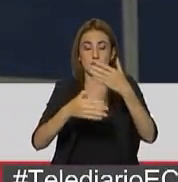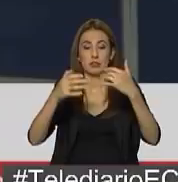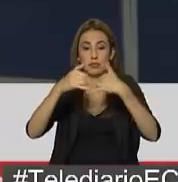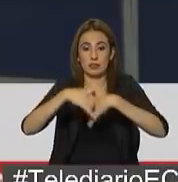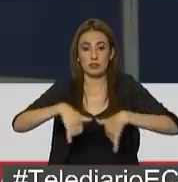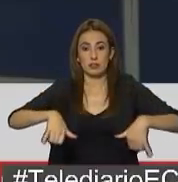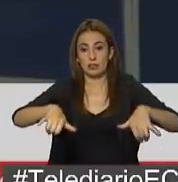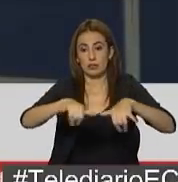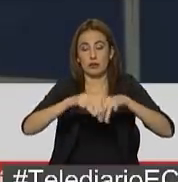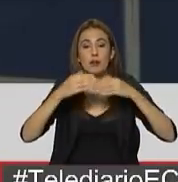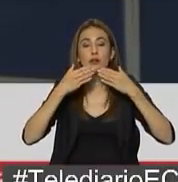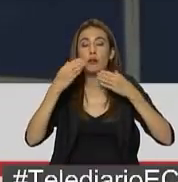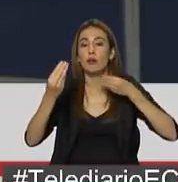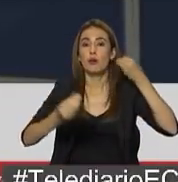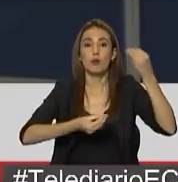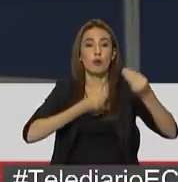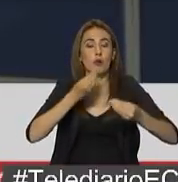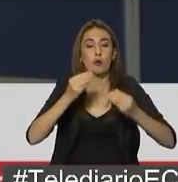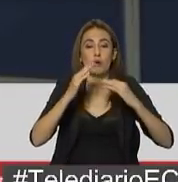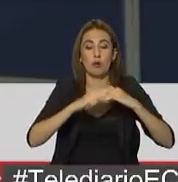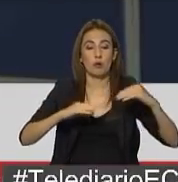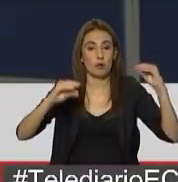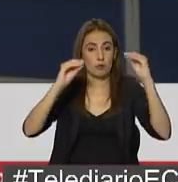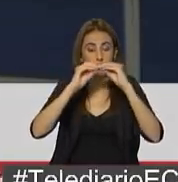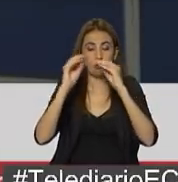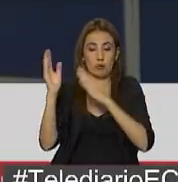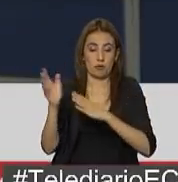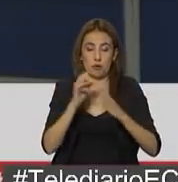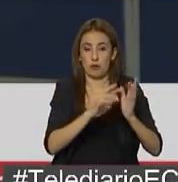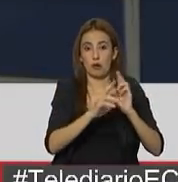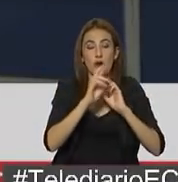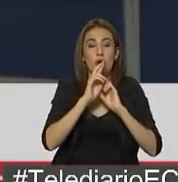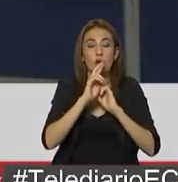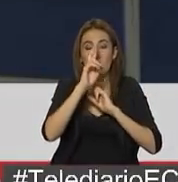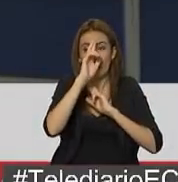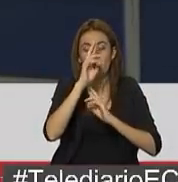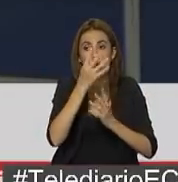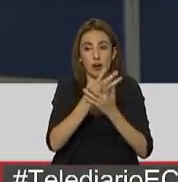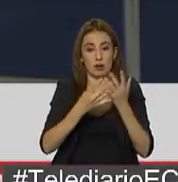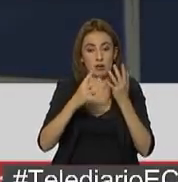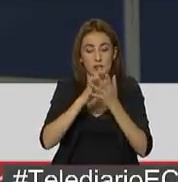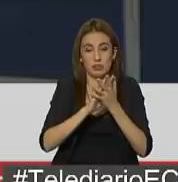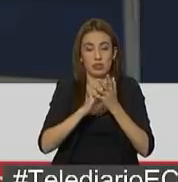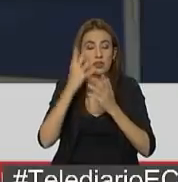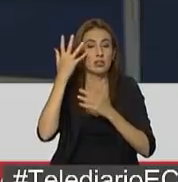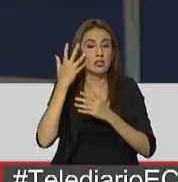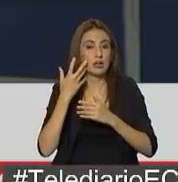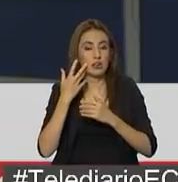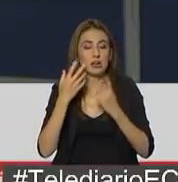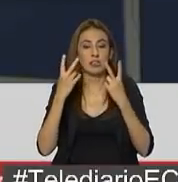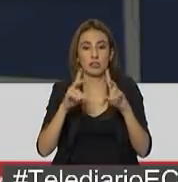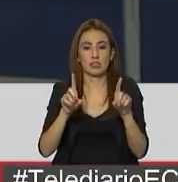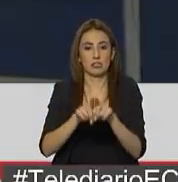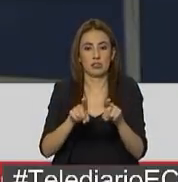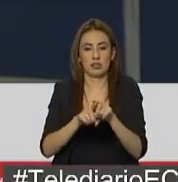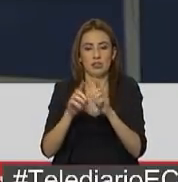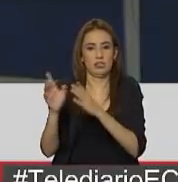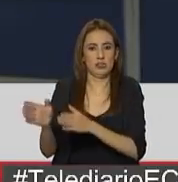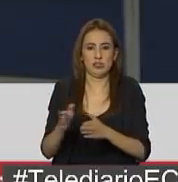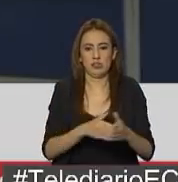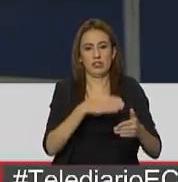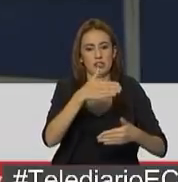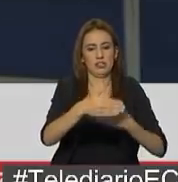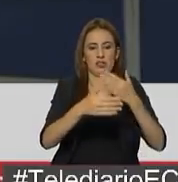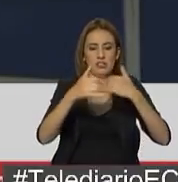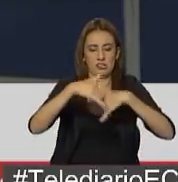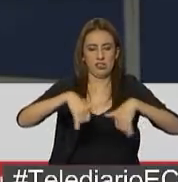no solo por el tema de incremento en caso de que no se respete la calendarización de la multa que hay, que es de $25, sino para evitar